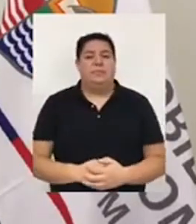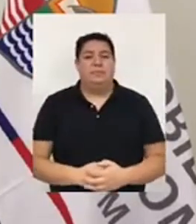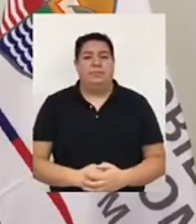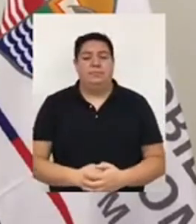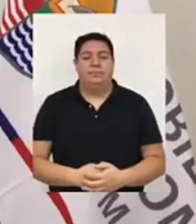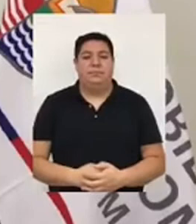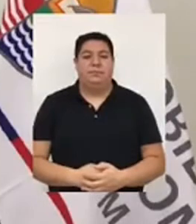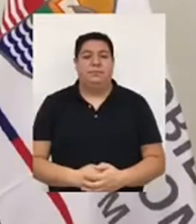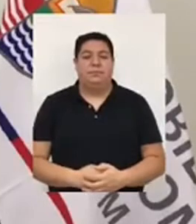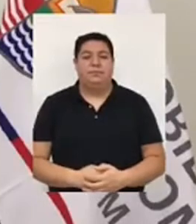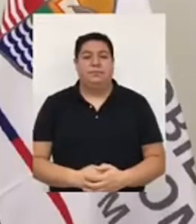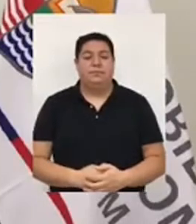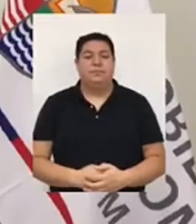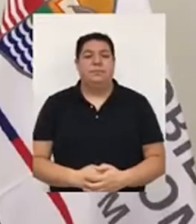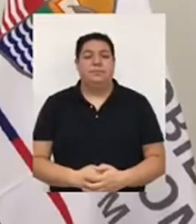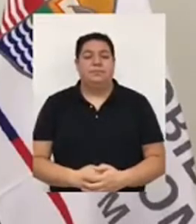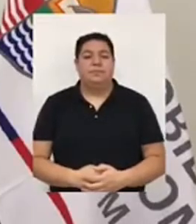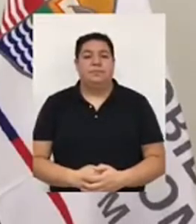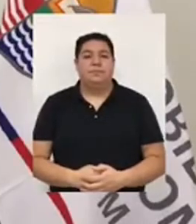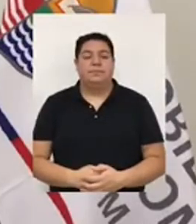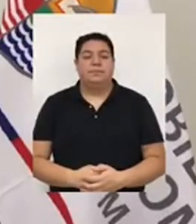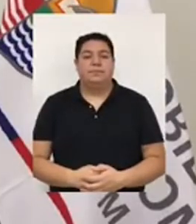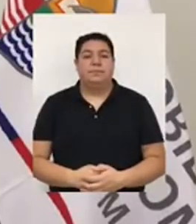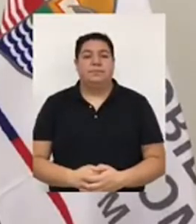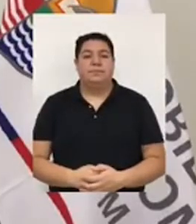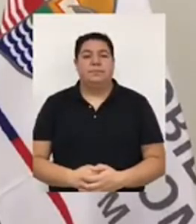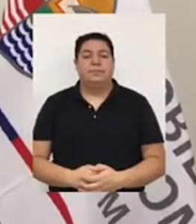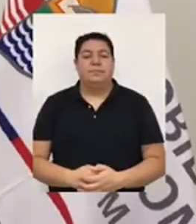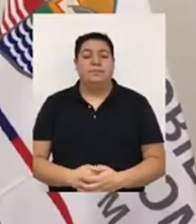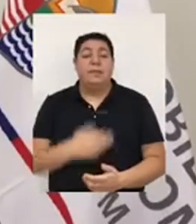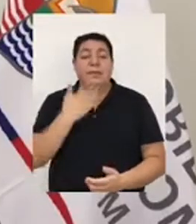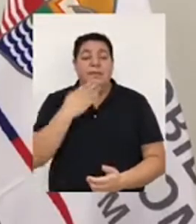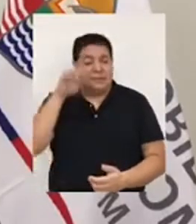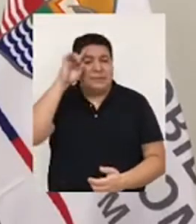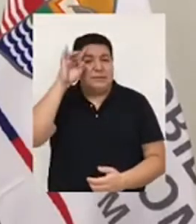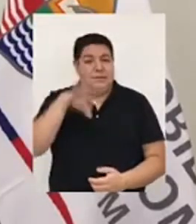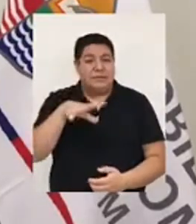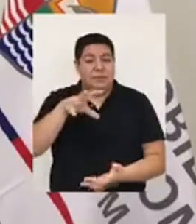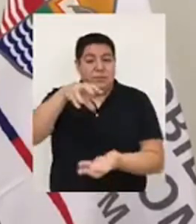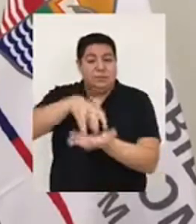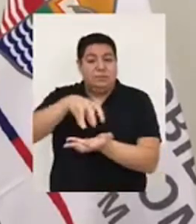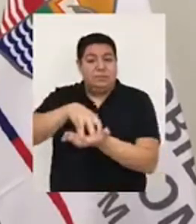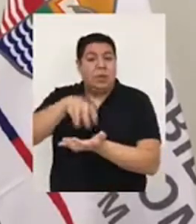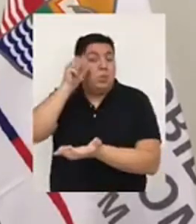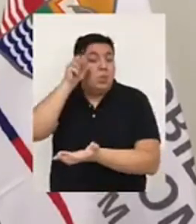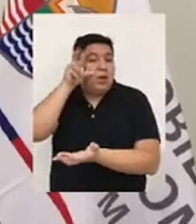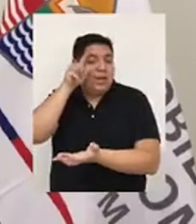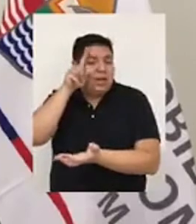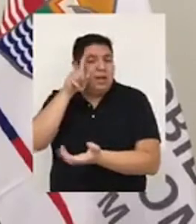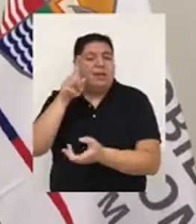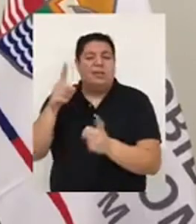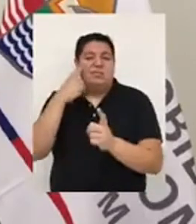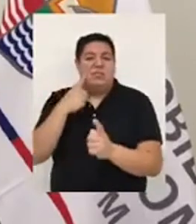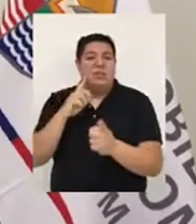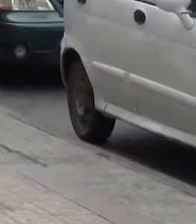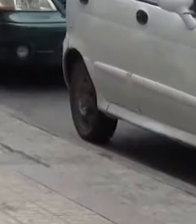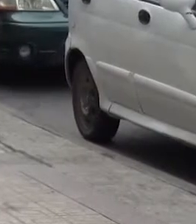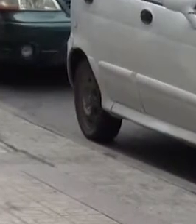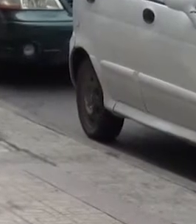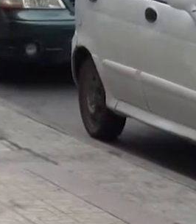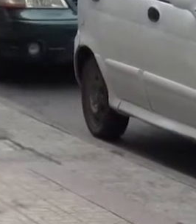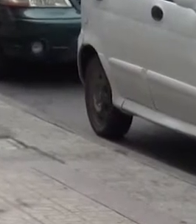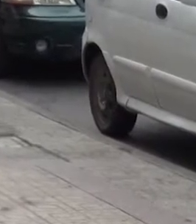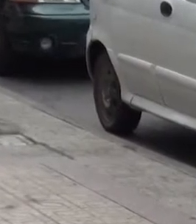bueno, también sabemos que en la comuna de Molina están coordinando también para hacer sus funerales.